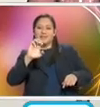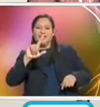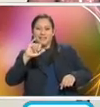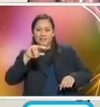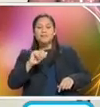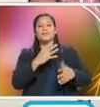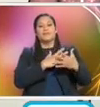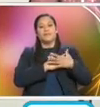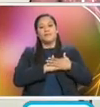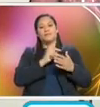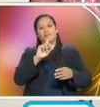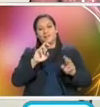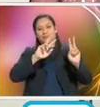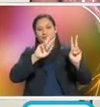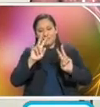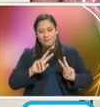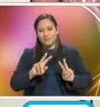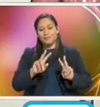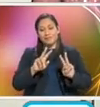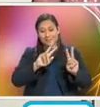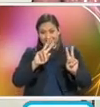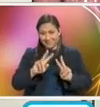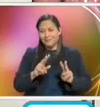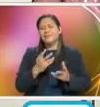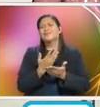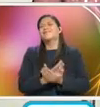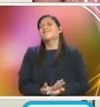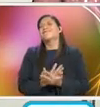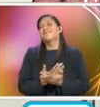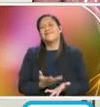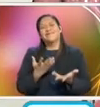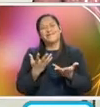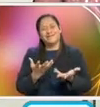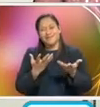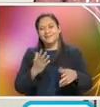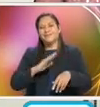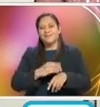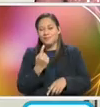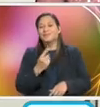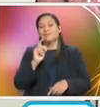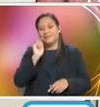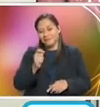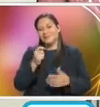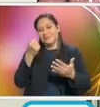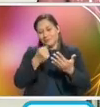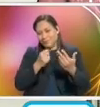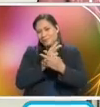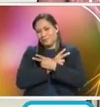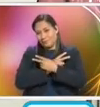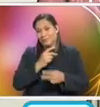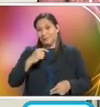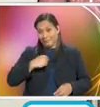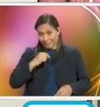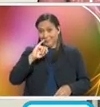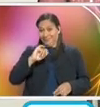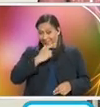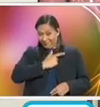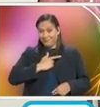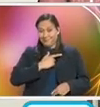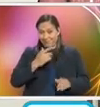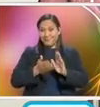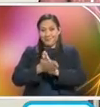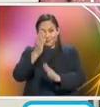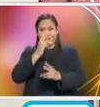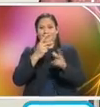varias. O sea, finalmente el verano es una estación que todos esperamos con ansia porque sí es sinónimo de vacaciones. A mí, la verdad, sí me gustaba ir a la playa. Yo siempre he